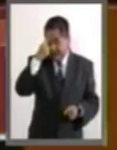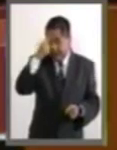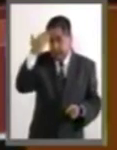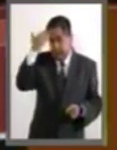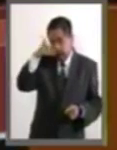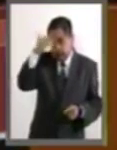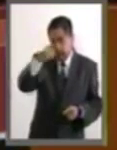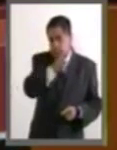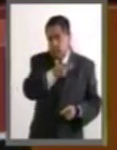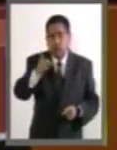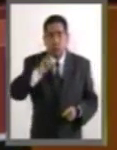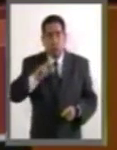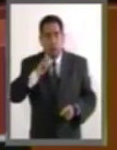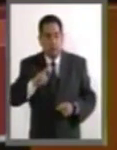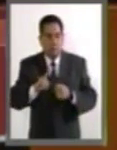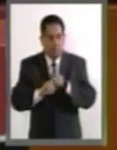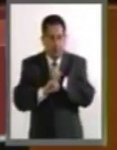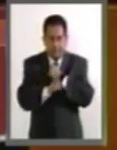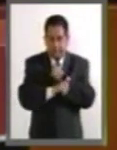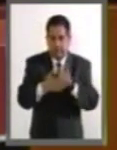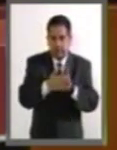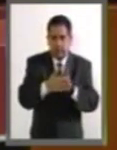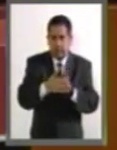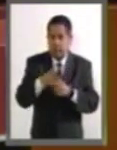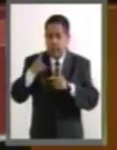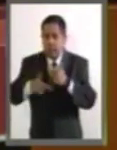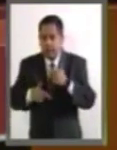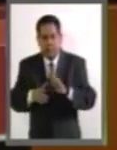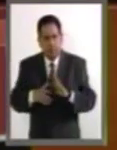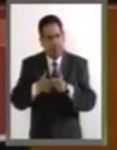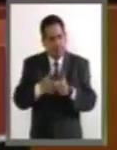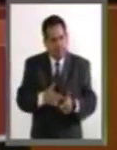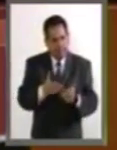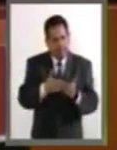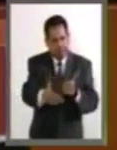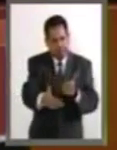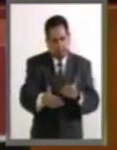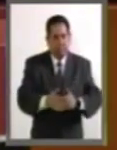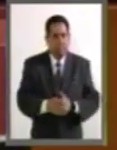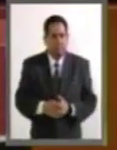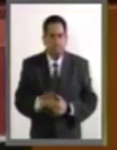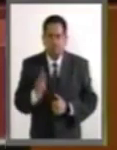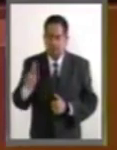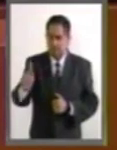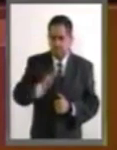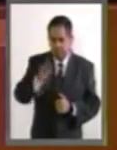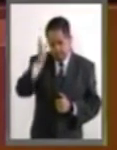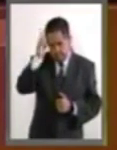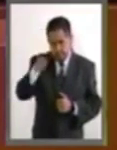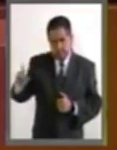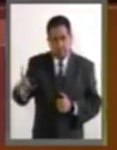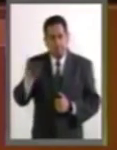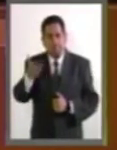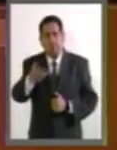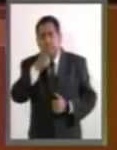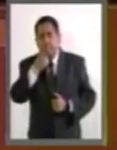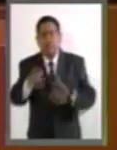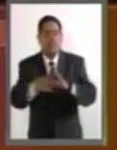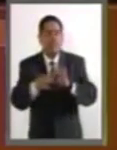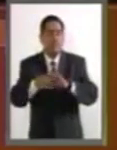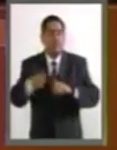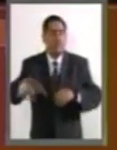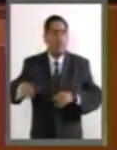jóvenes embarazadas concluir sus estudios. Coincidimos con las proponentes cuando señalan que